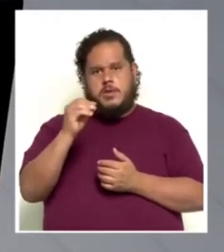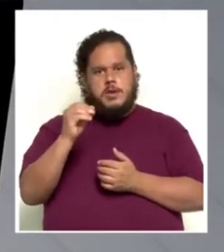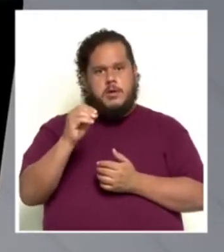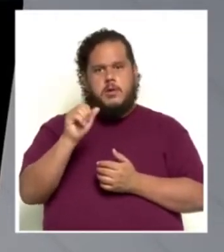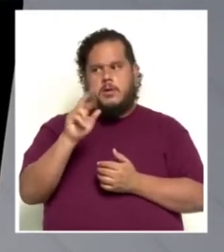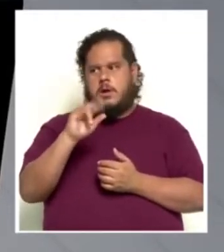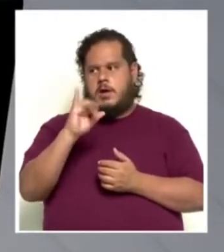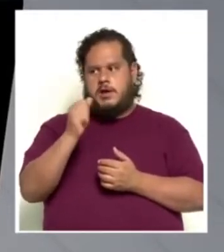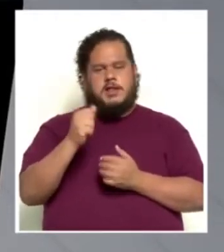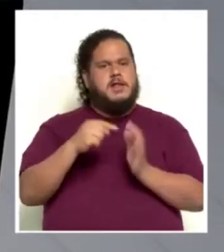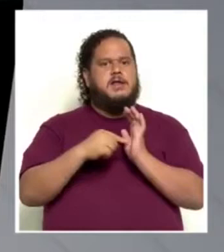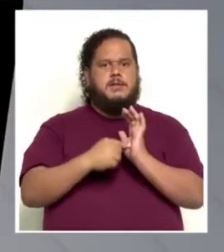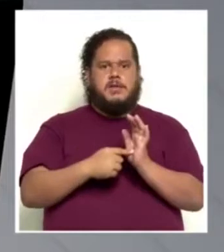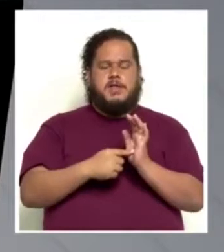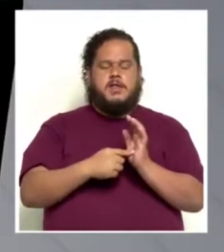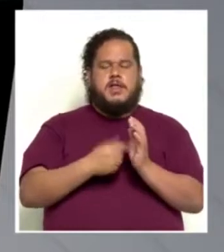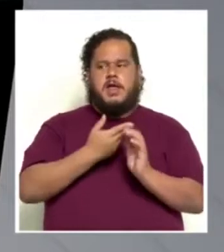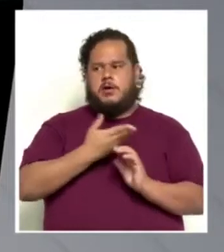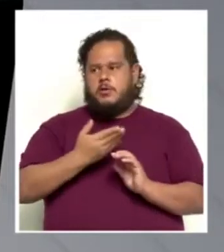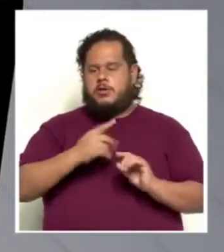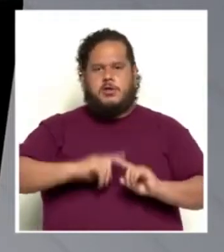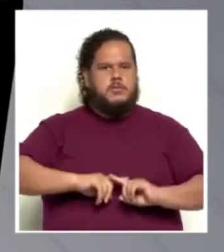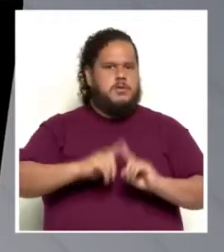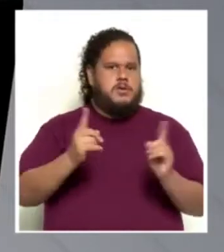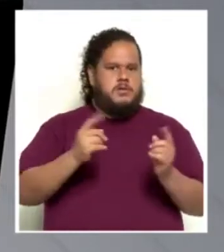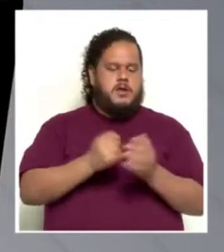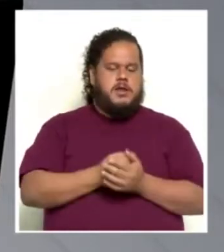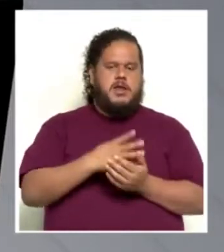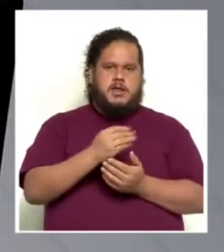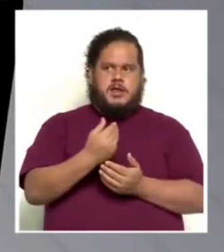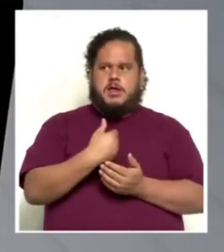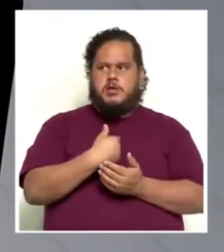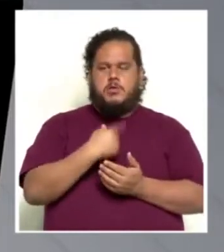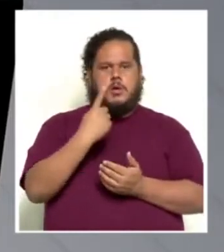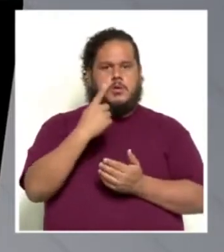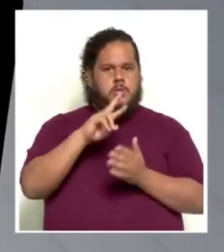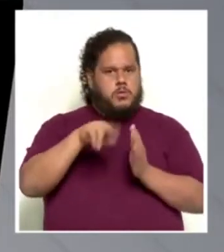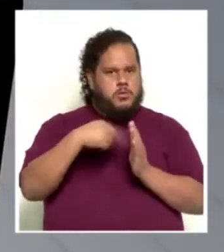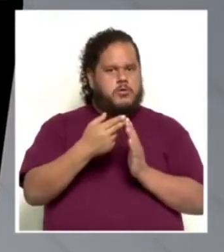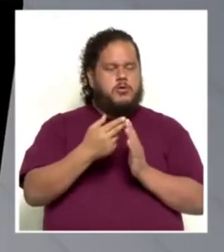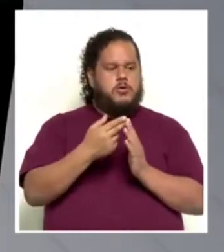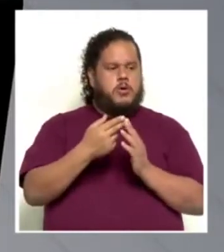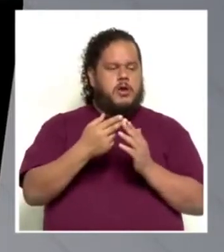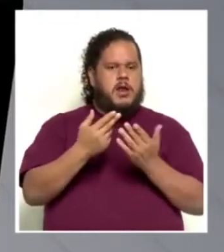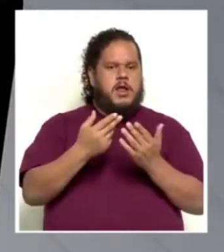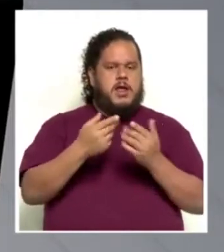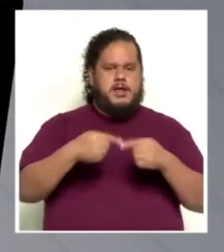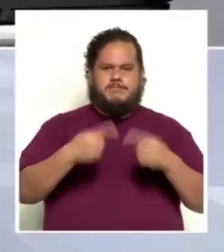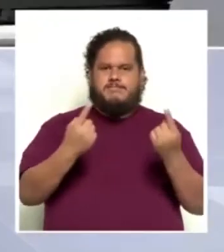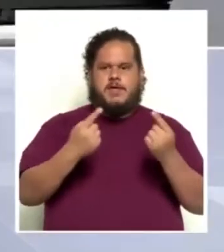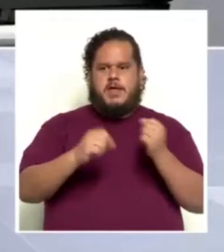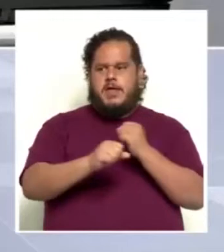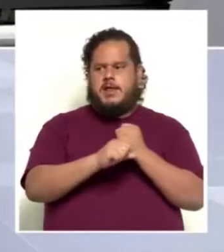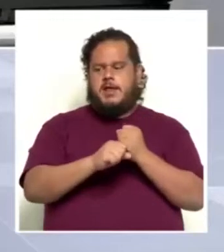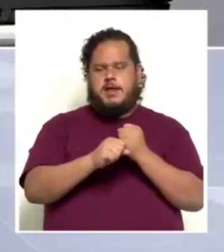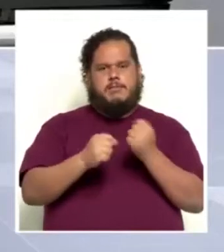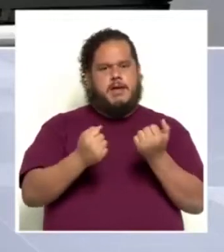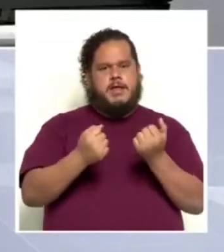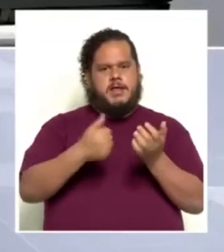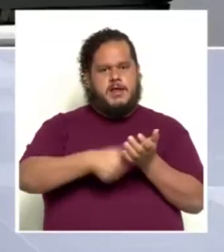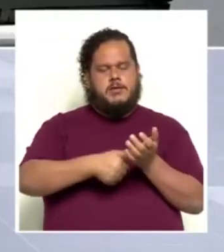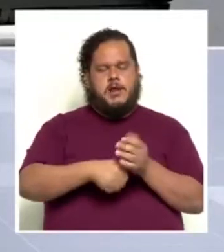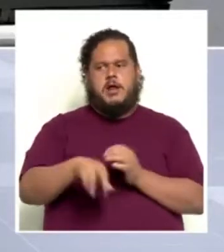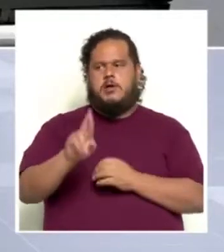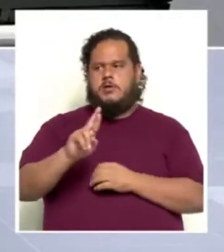muy diferentes políticamente, y además que tuvieron un rol antagónico en la campaña electoral. Don Rodrigo